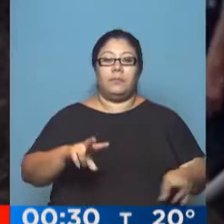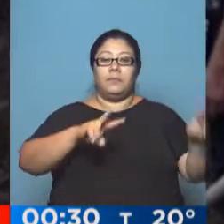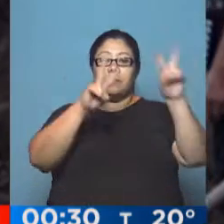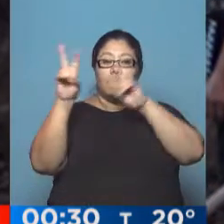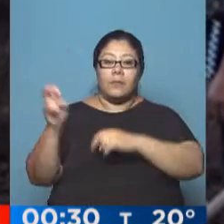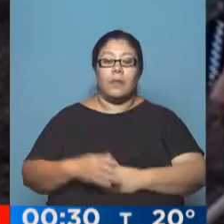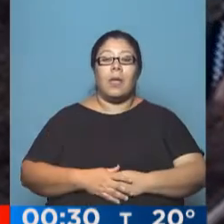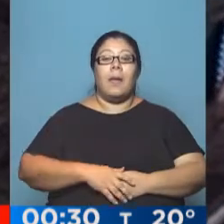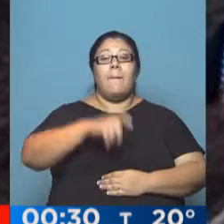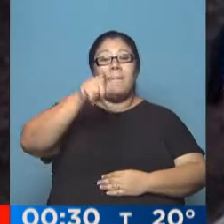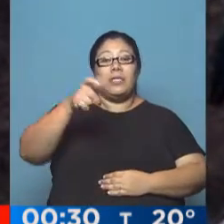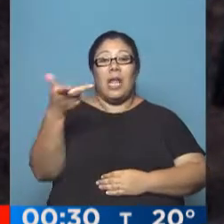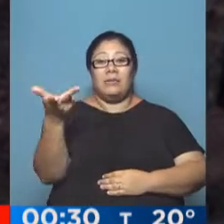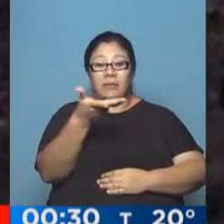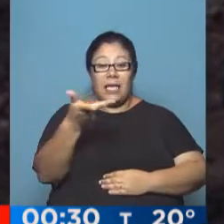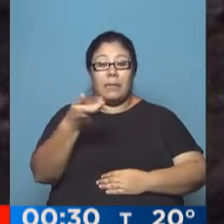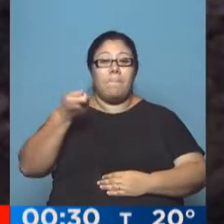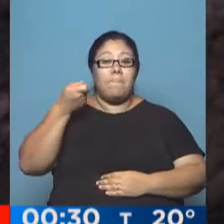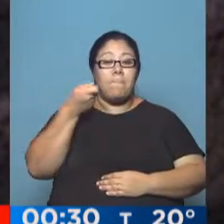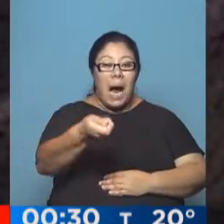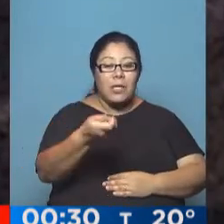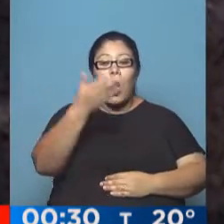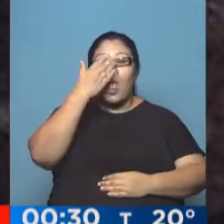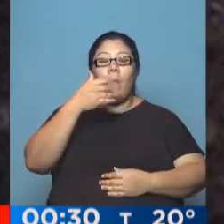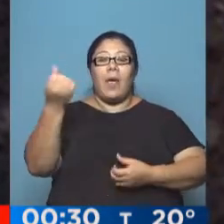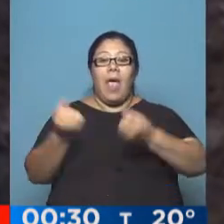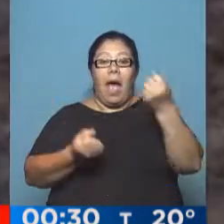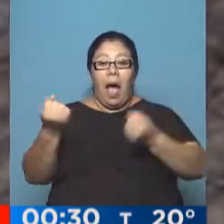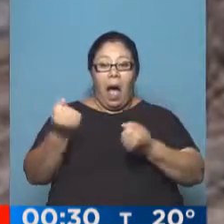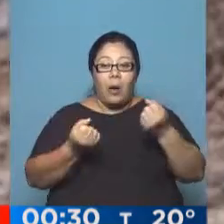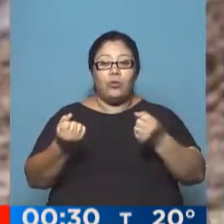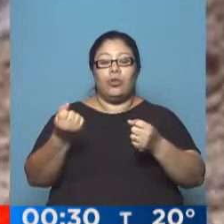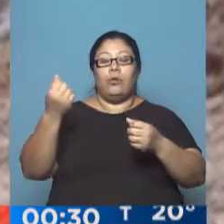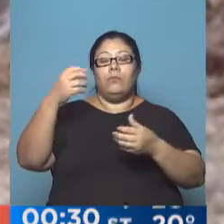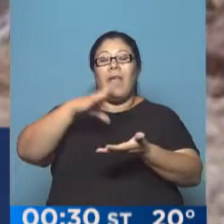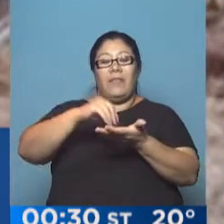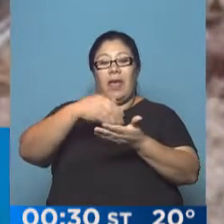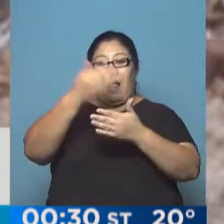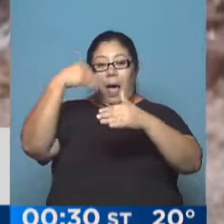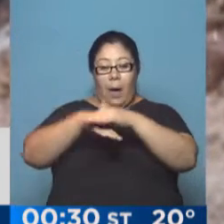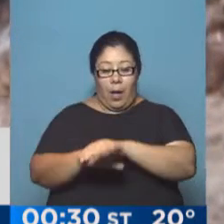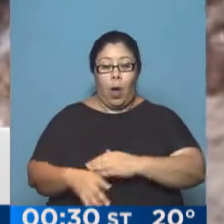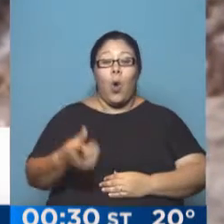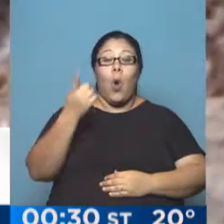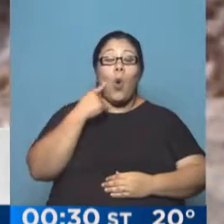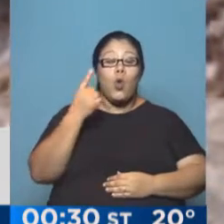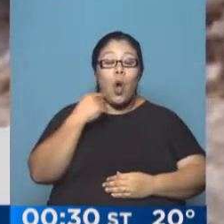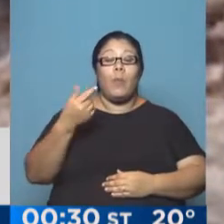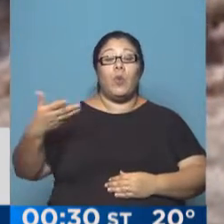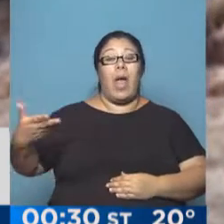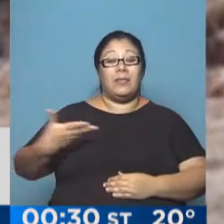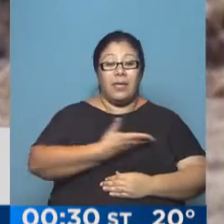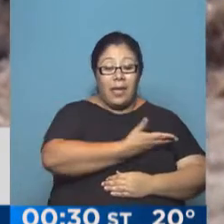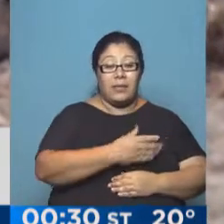Mató a tres personas y enterró el auto. Un hombre atropelló y le quitó la vida a tres personas a la salida de un baile de carnaval en Tucumán. La